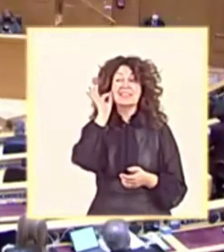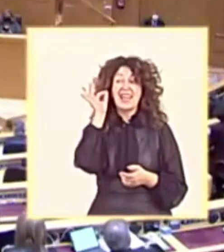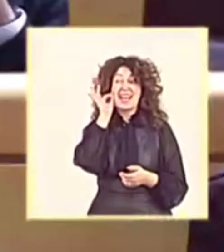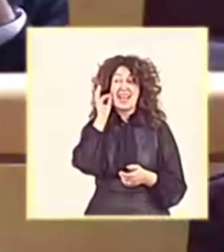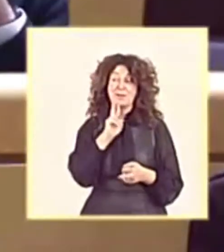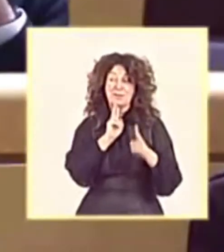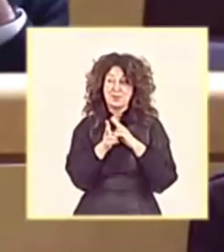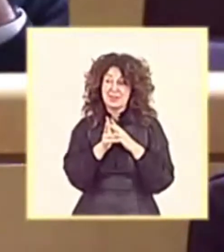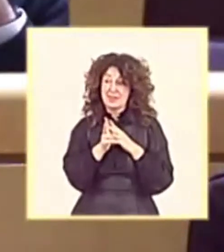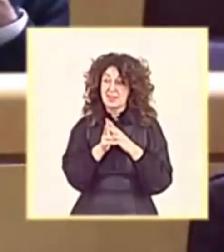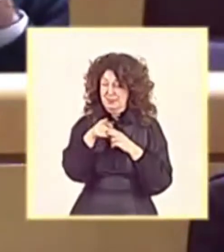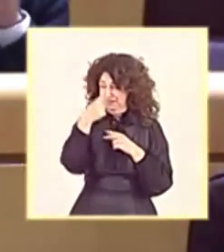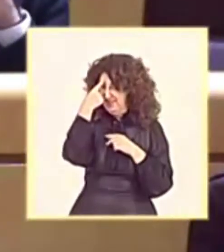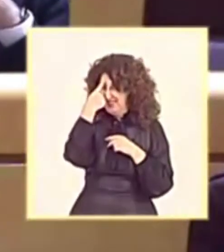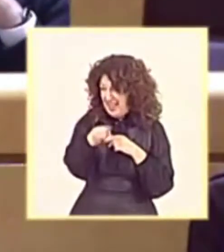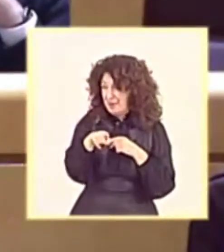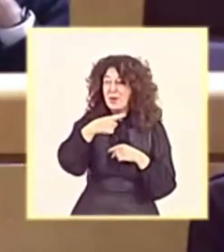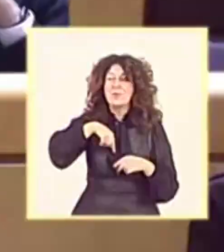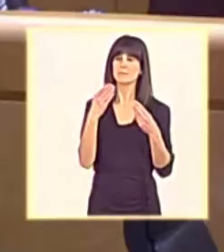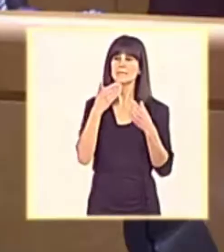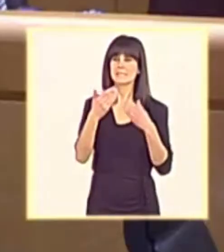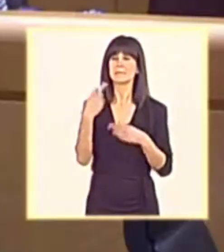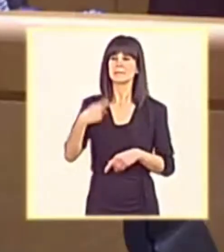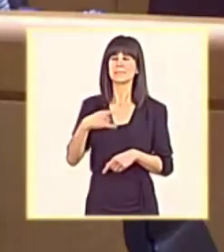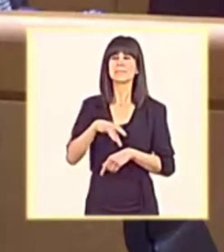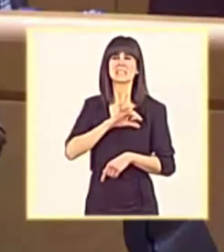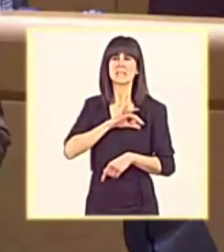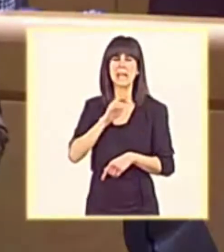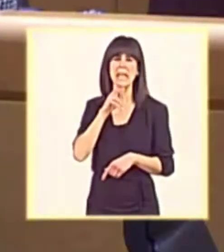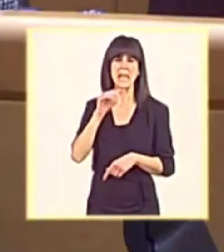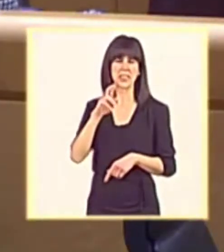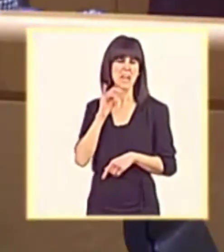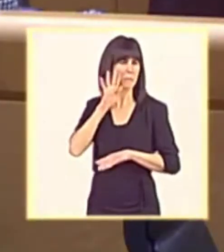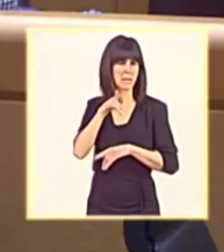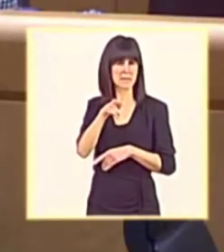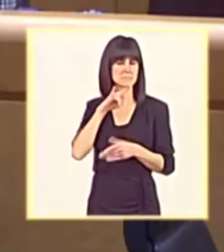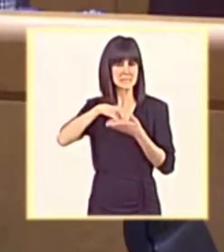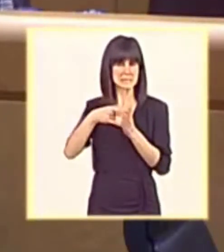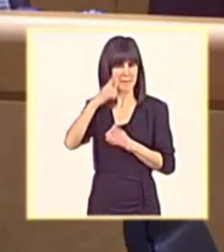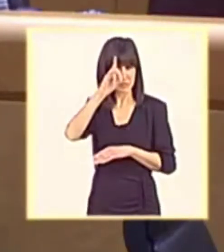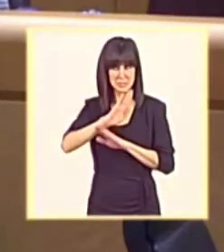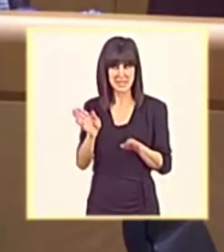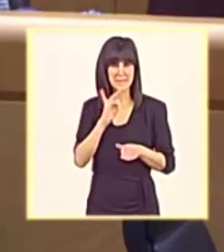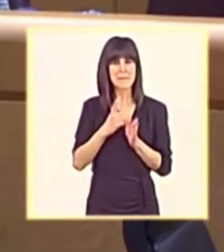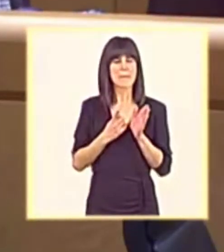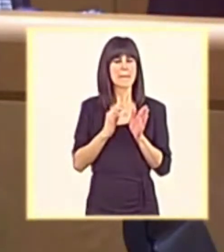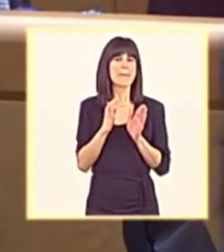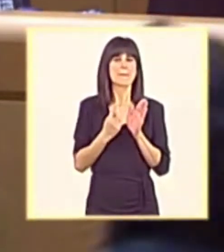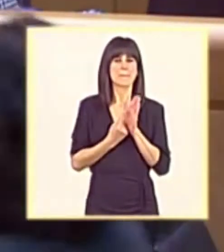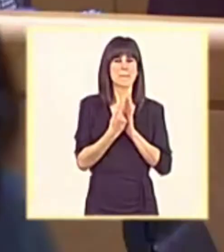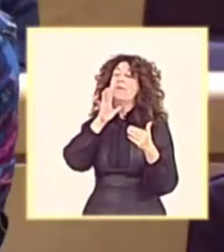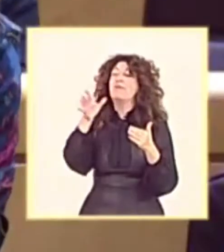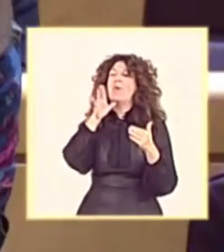de los integrantes de la Comisión del Reto Demográfico. Su finalidad, conocer las actuaciones prioritarias a emprender en los próximos meses y años, según la